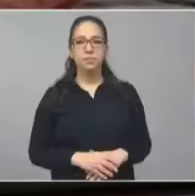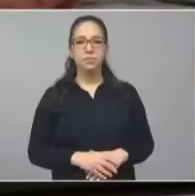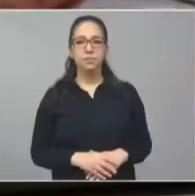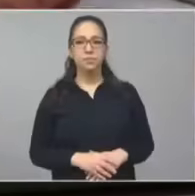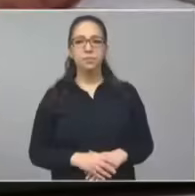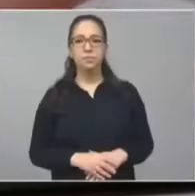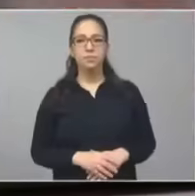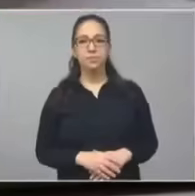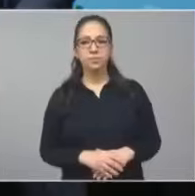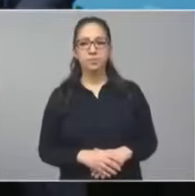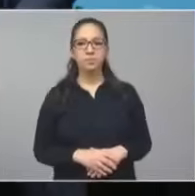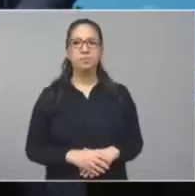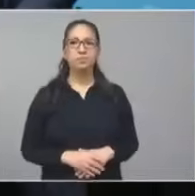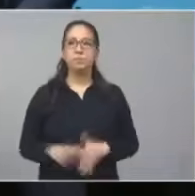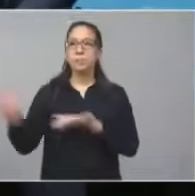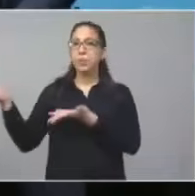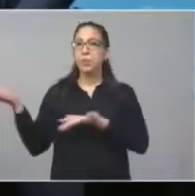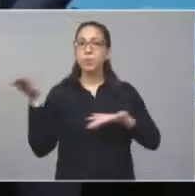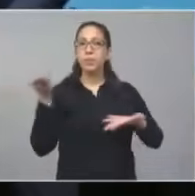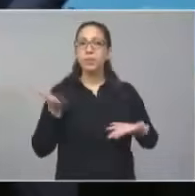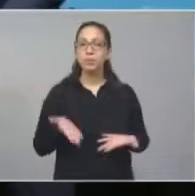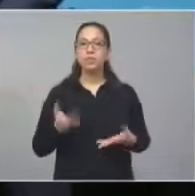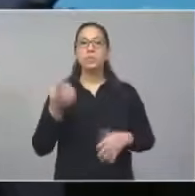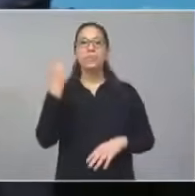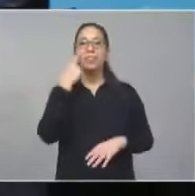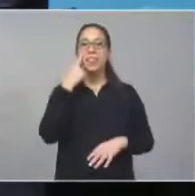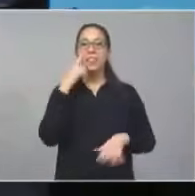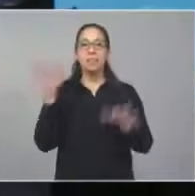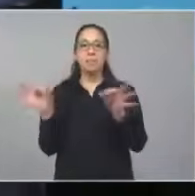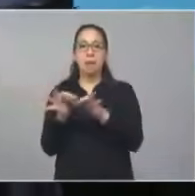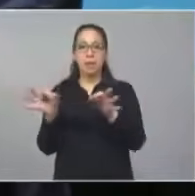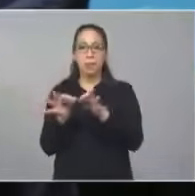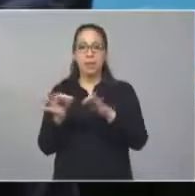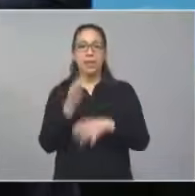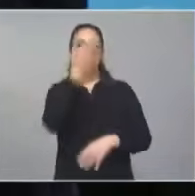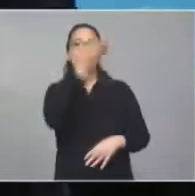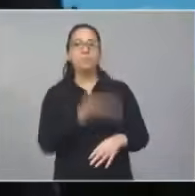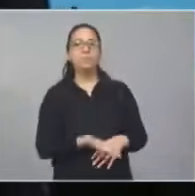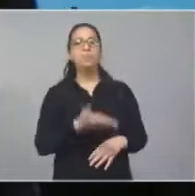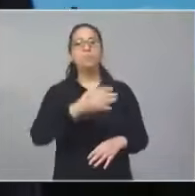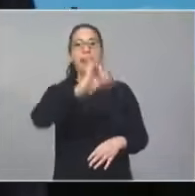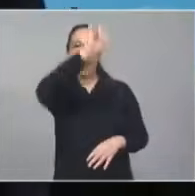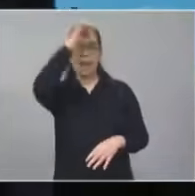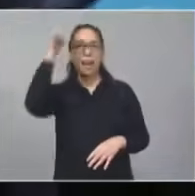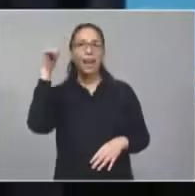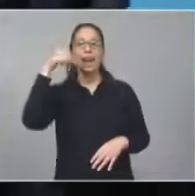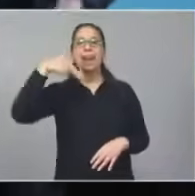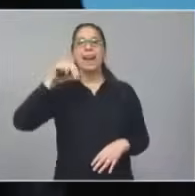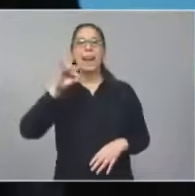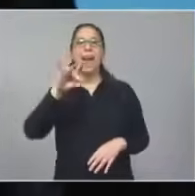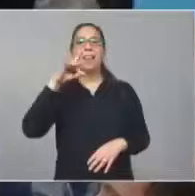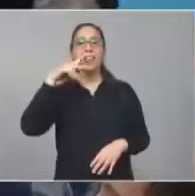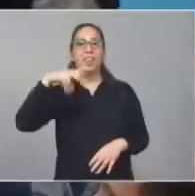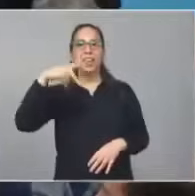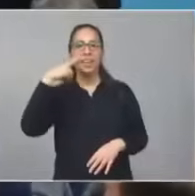Invitamos a continuación al intendente de Malvinas Argentinas, Leonardo Leo Nardini.